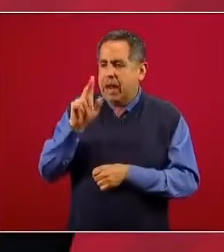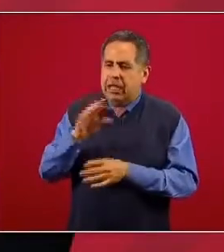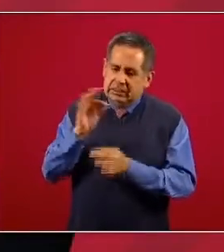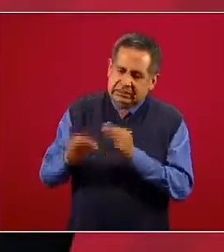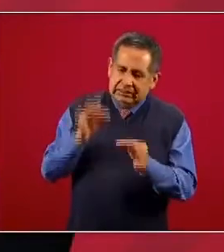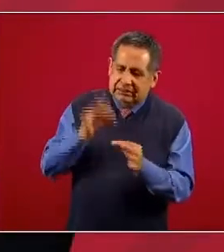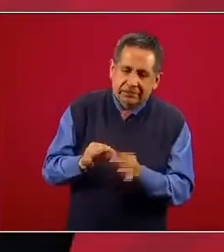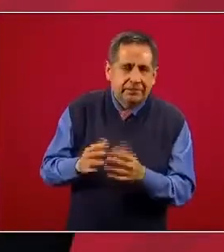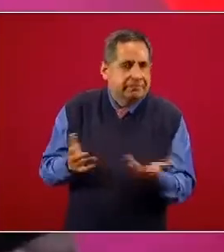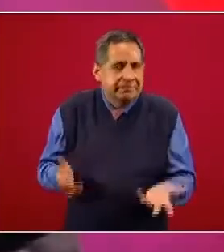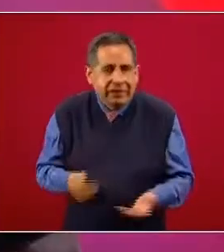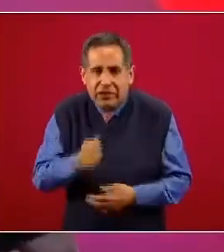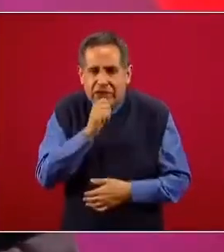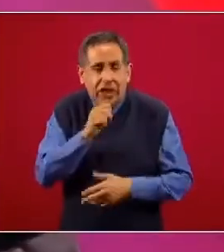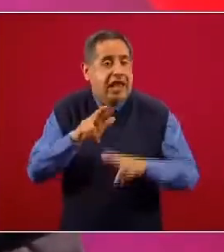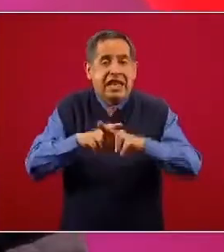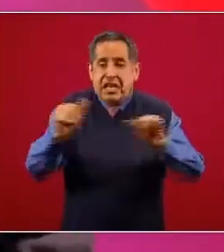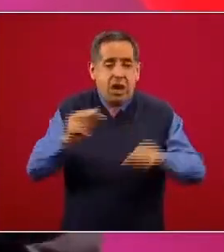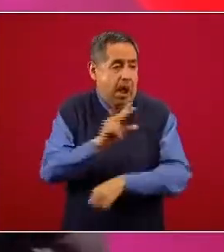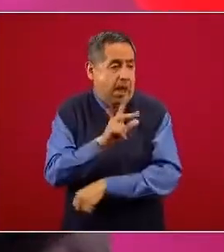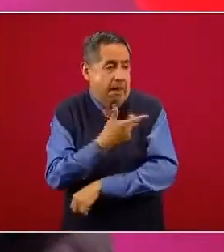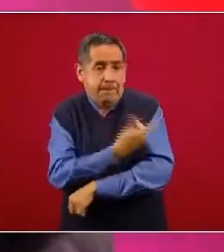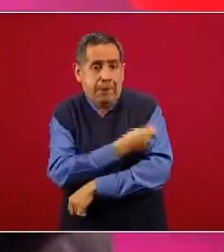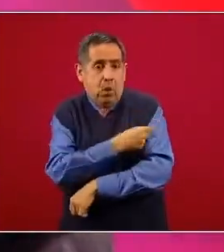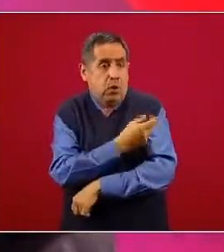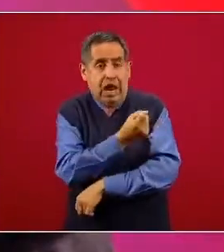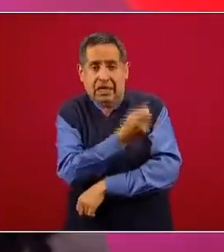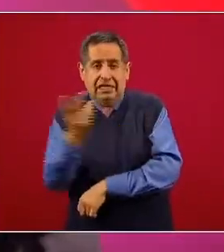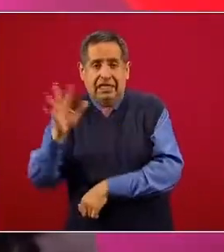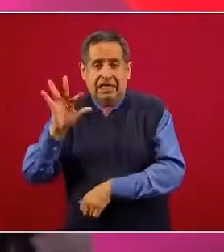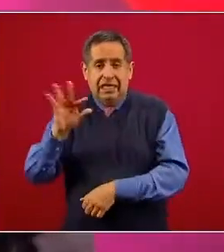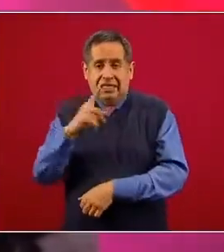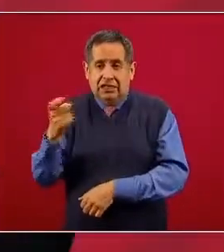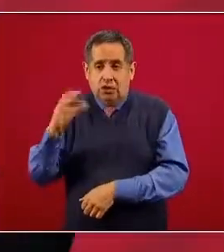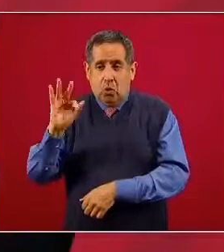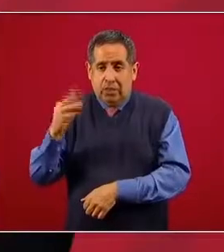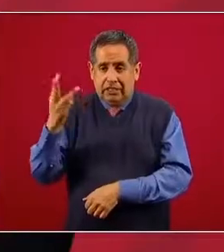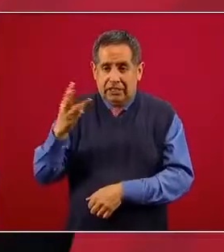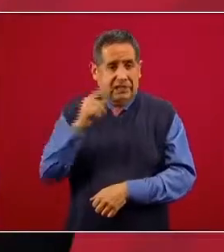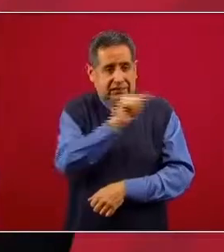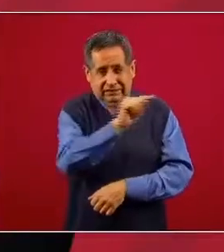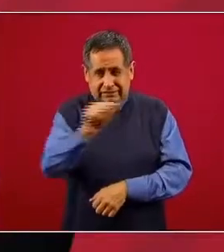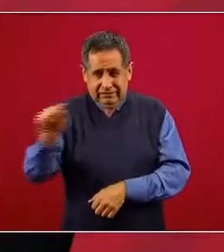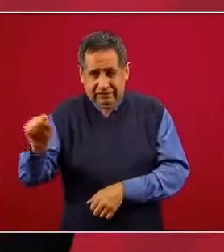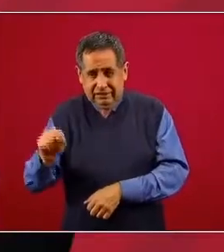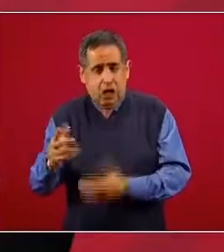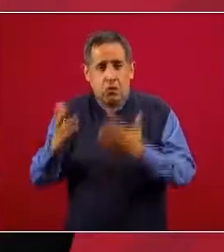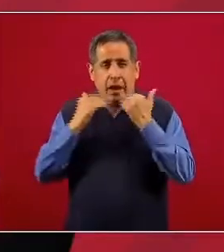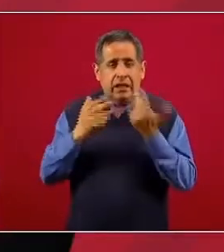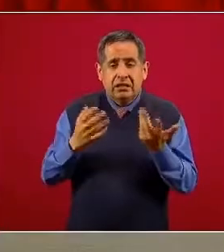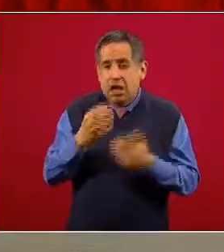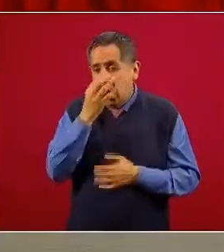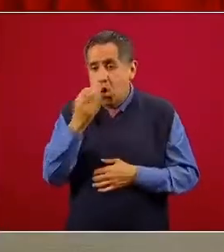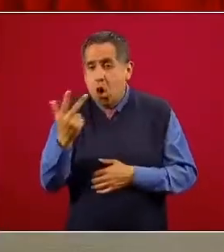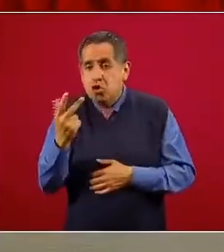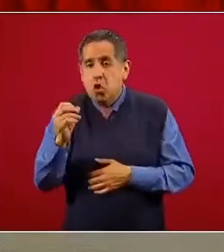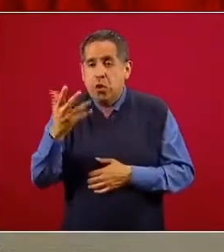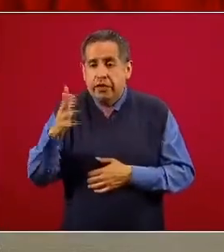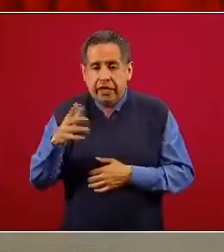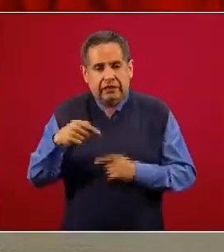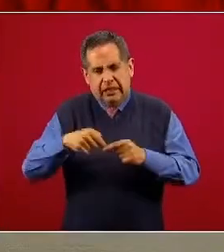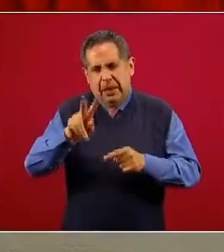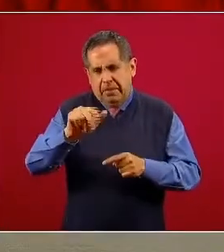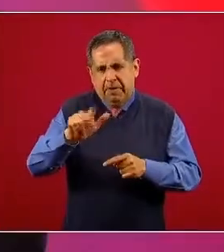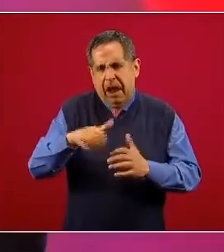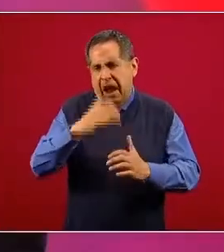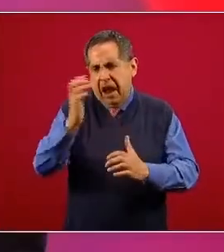Que ninguna vacuna, ninguna de las 143 candidatos, hay 8 o 10 que están en avanzadas